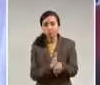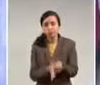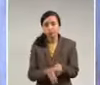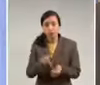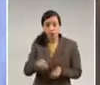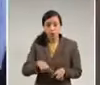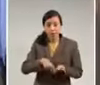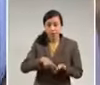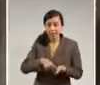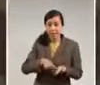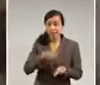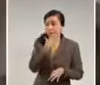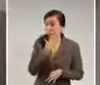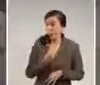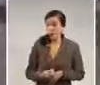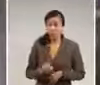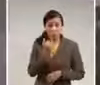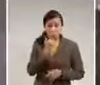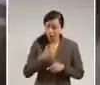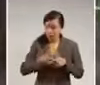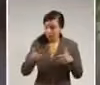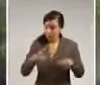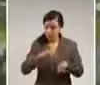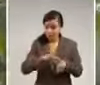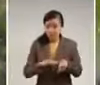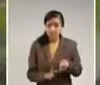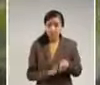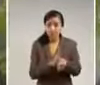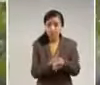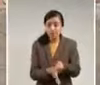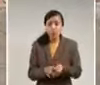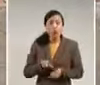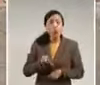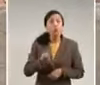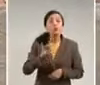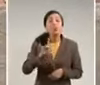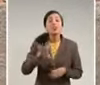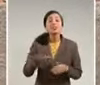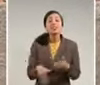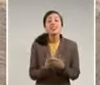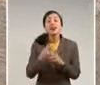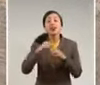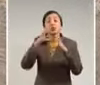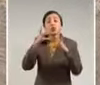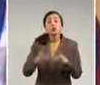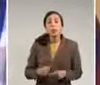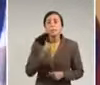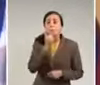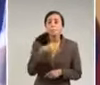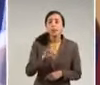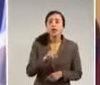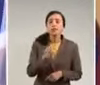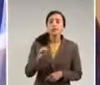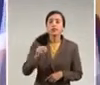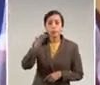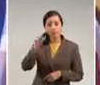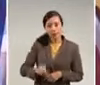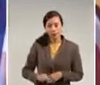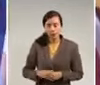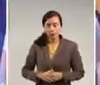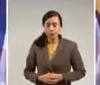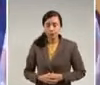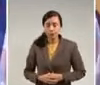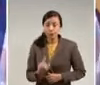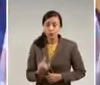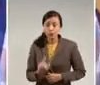es el territorio con mayor tasa de incidencia en el país y solo en los últimos 15 días se acumulan más de 100 casos. Y eso nos obliga a tomar un